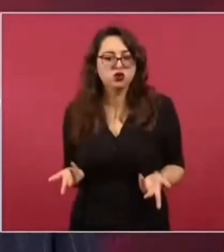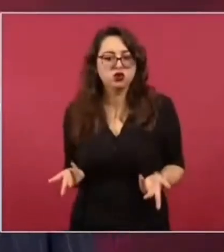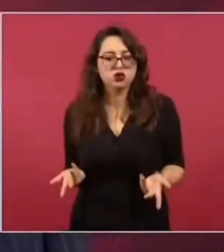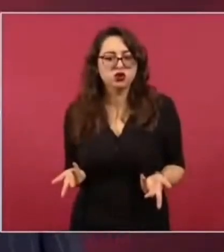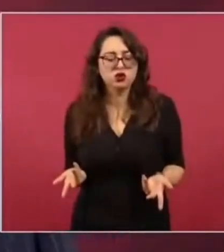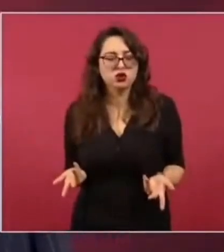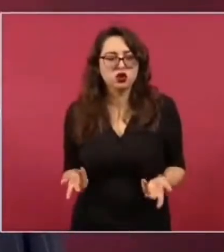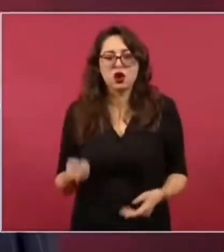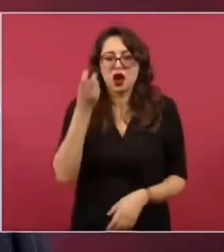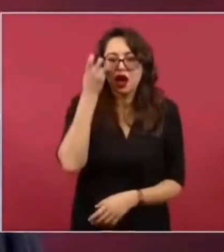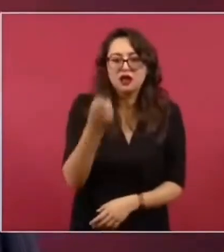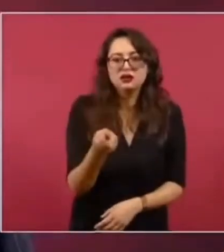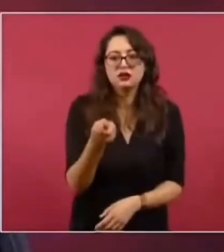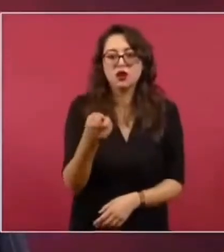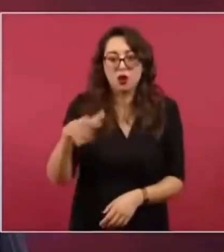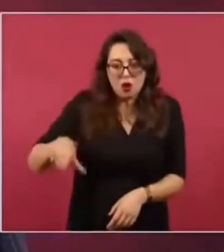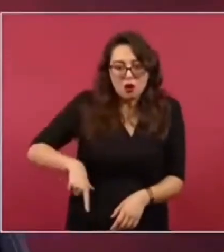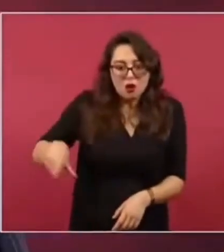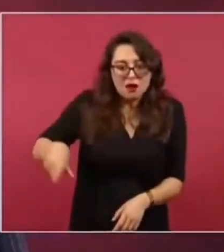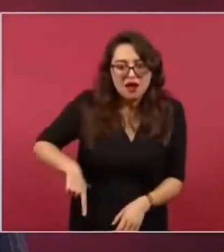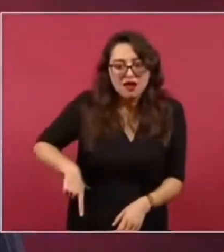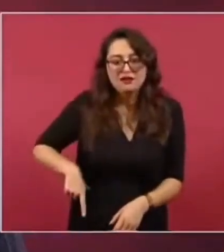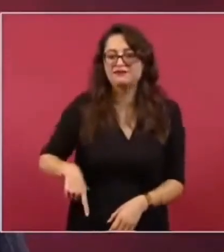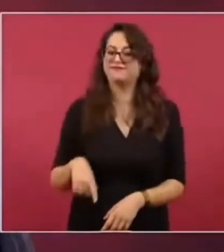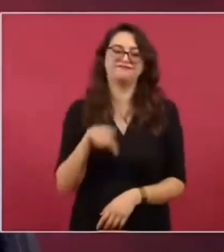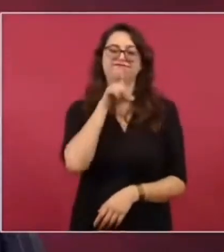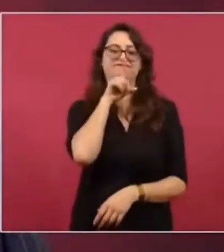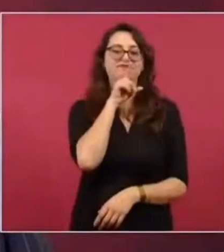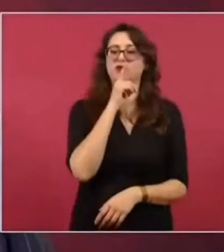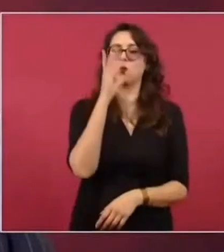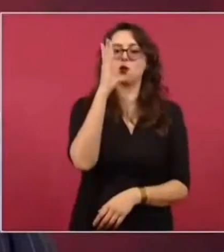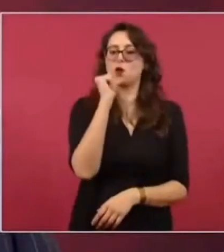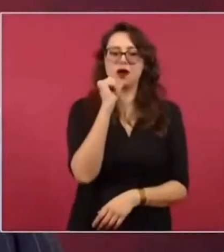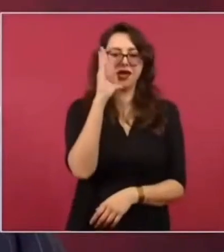el que tiene recursos.